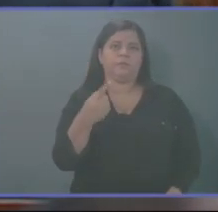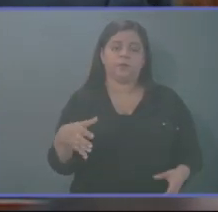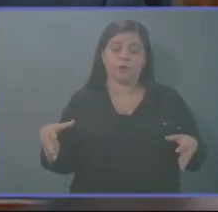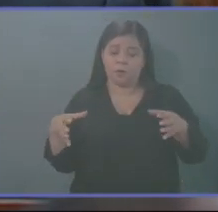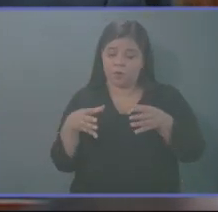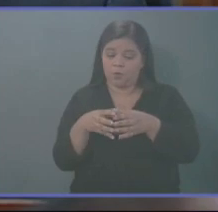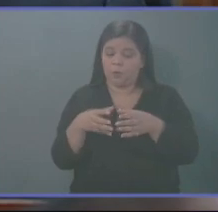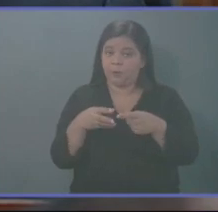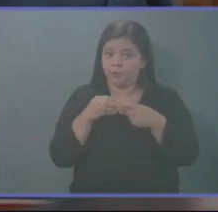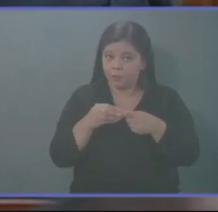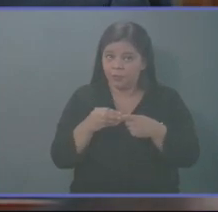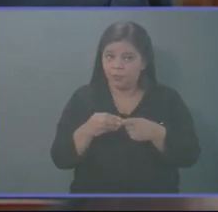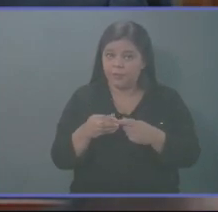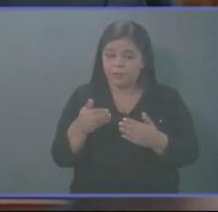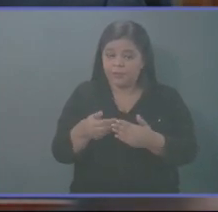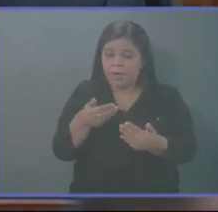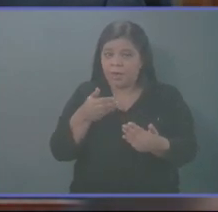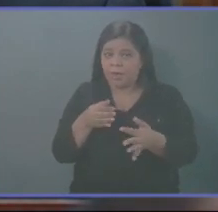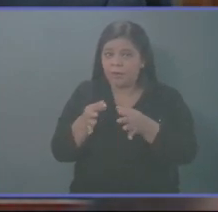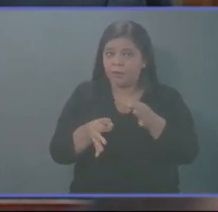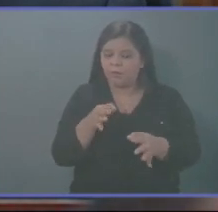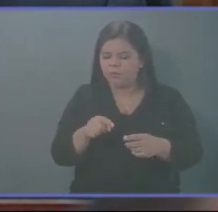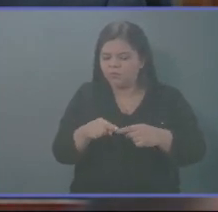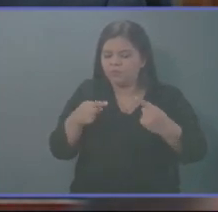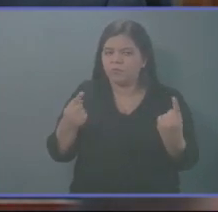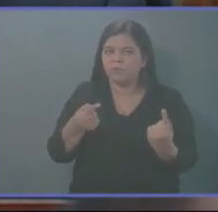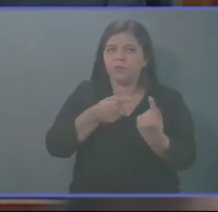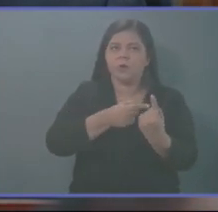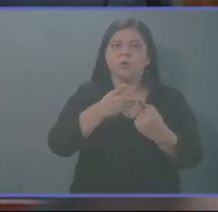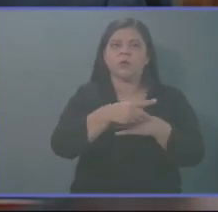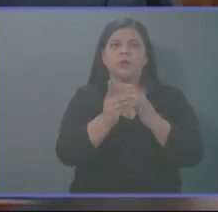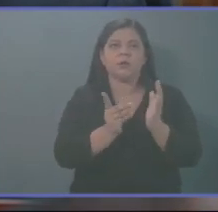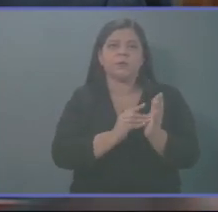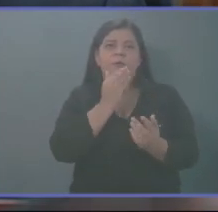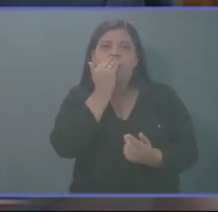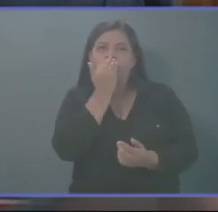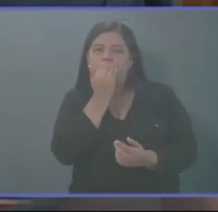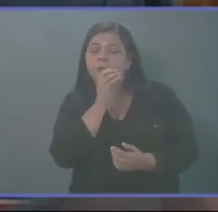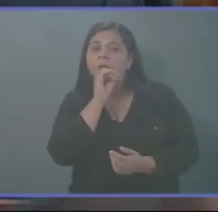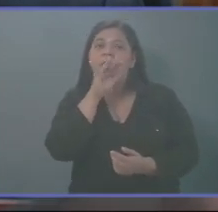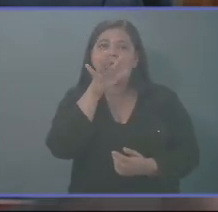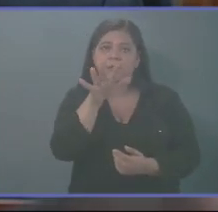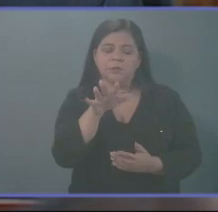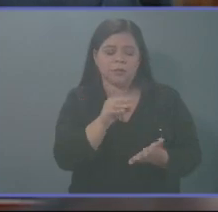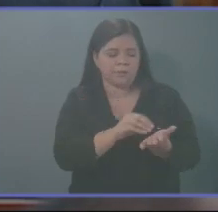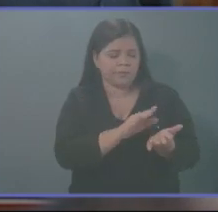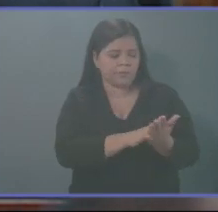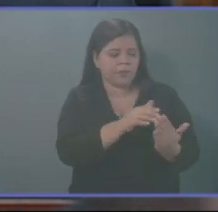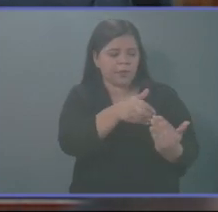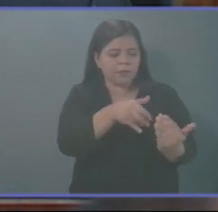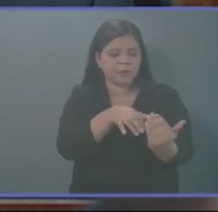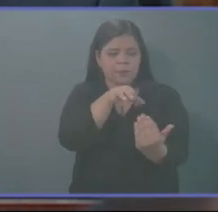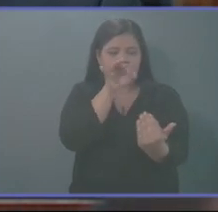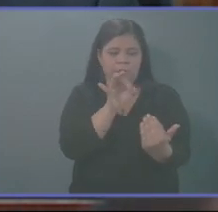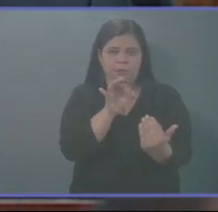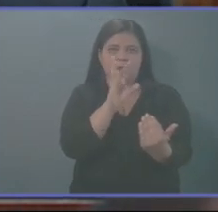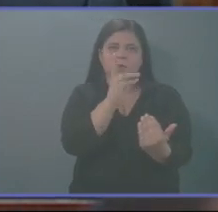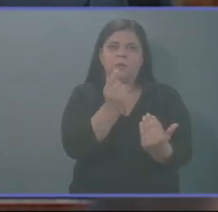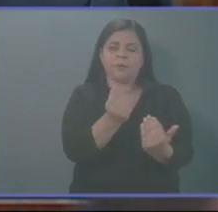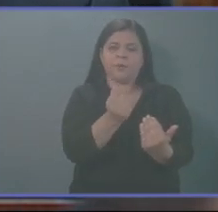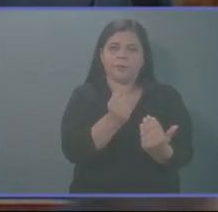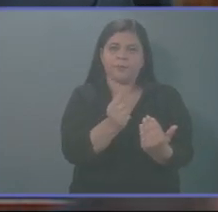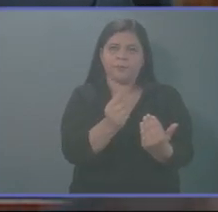Comisión Especial de Antejuicio contra el diputado Norman Noel Quijano González se refiere a los expedientes A.